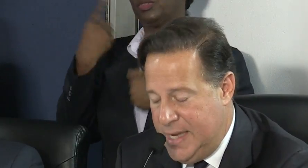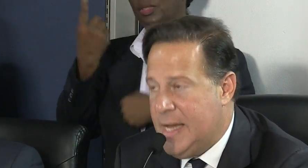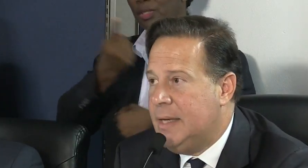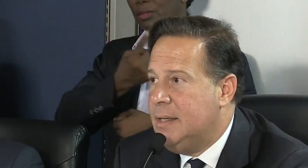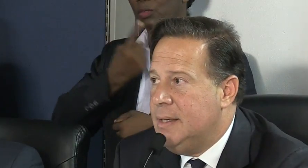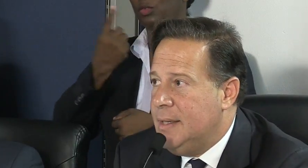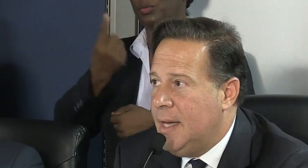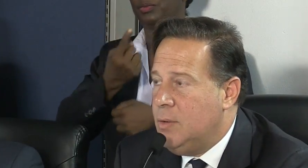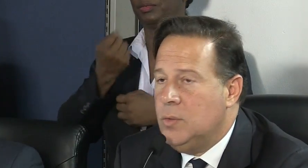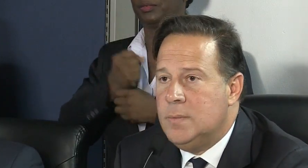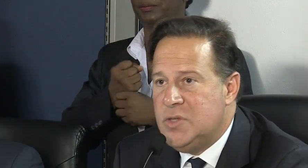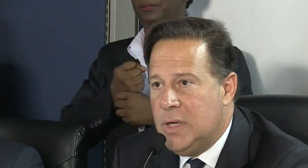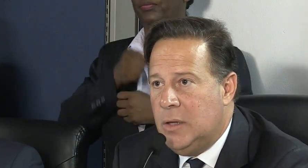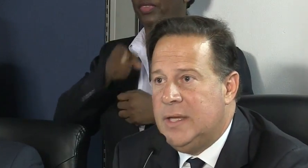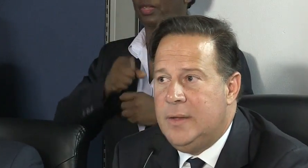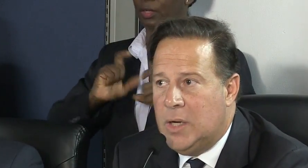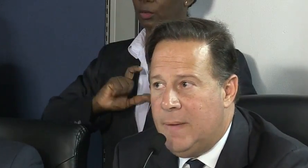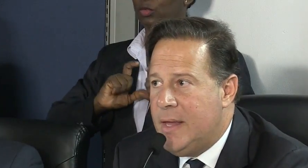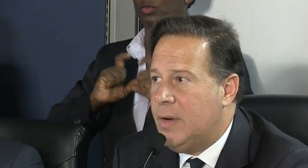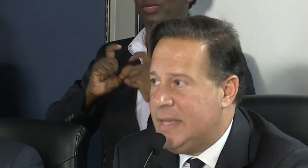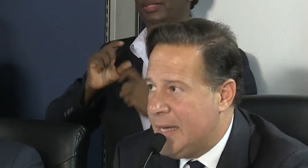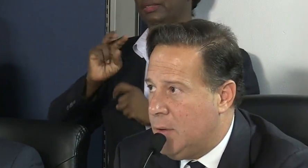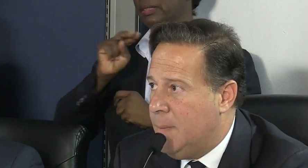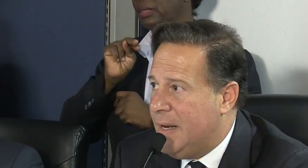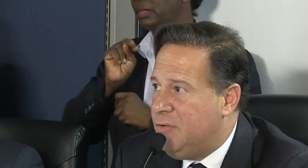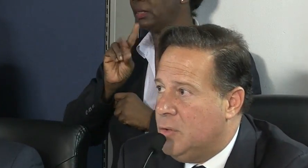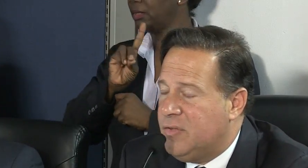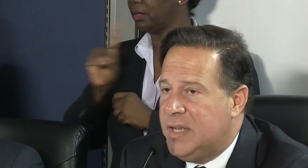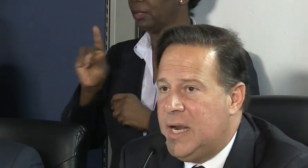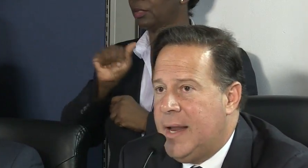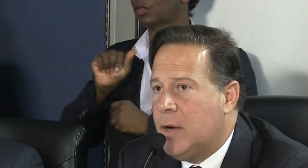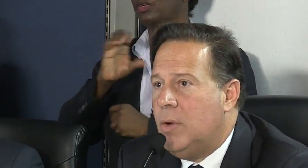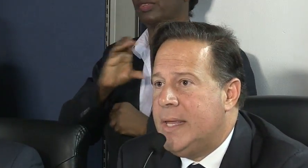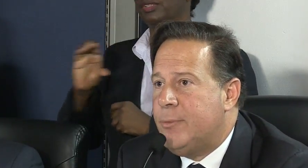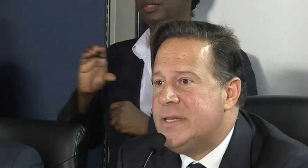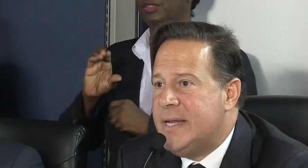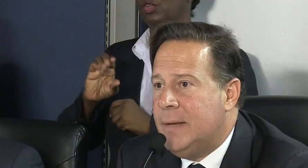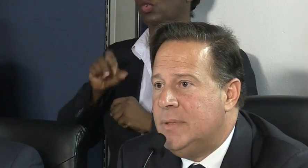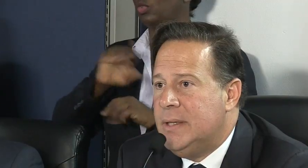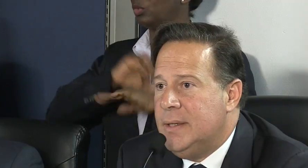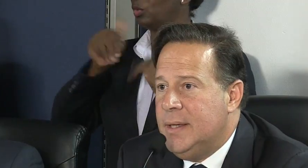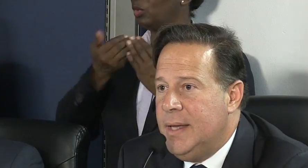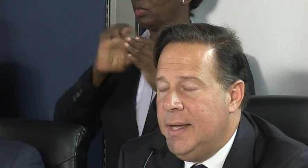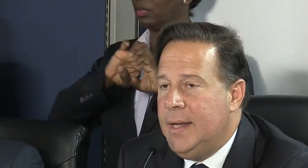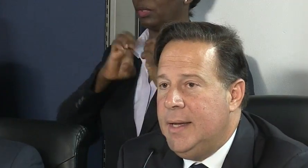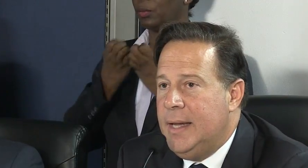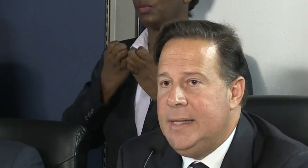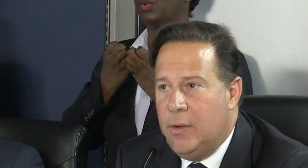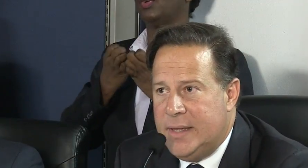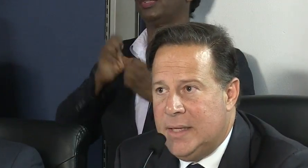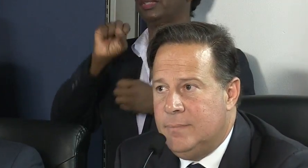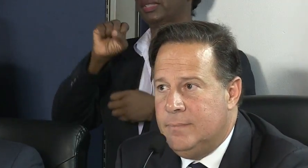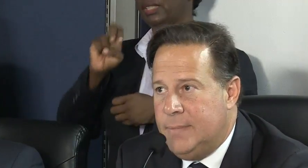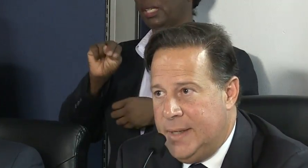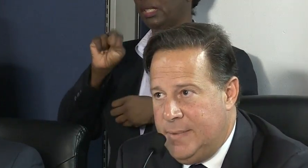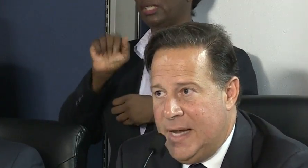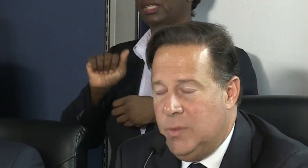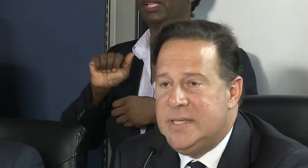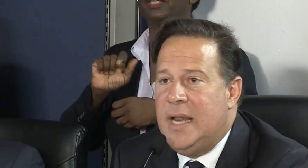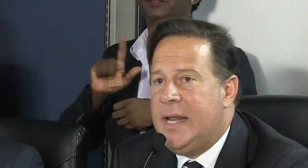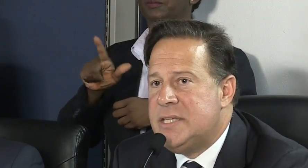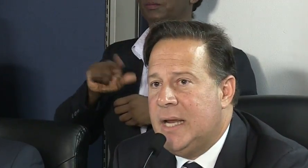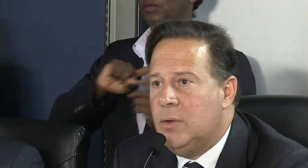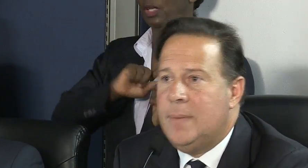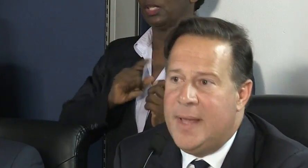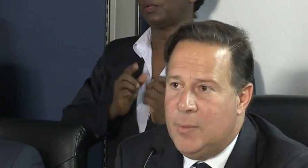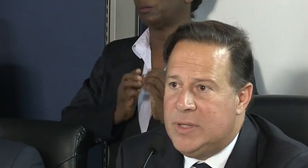Nicaragua. Así que ya hay un comisionado, el Danilo Caballero, que está a cargo de la operación, que se trasladará con el equipo del SENAM. El día de hoy están viajando